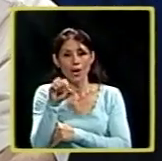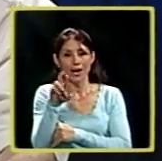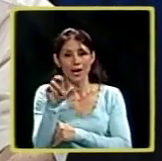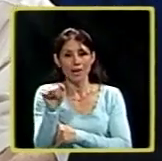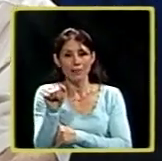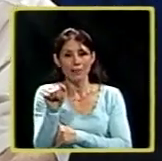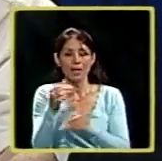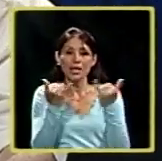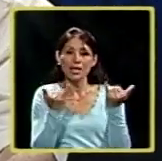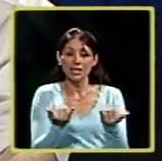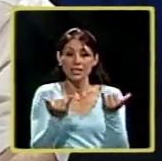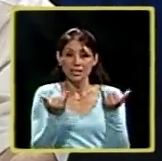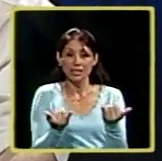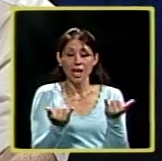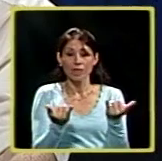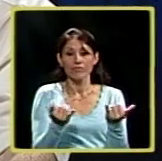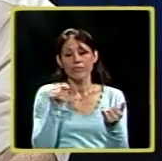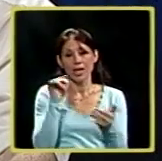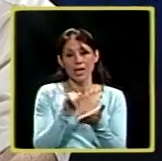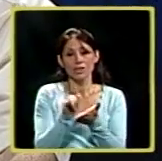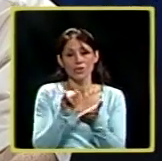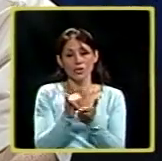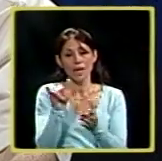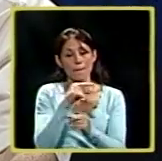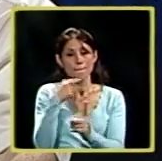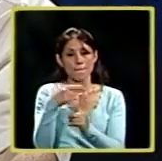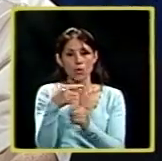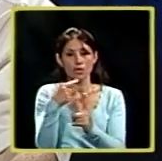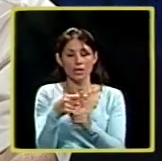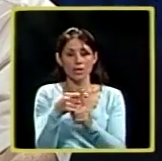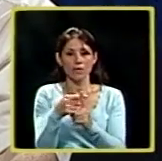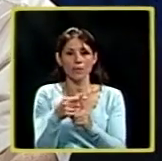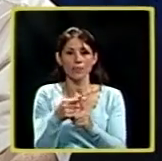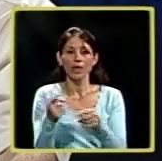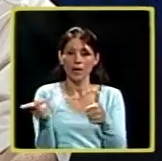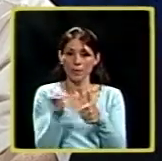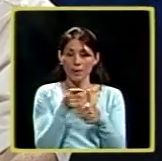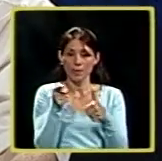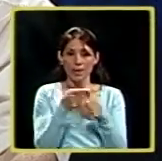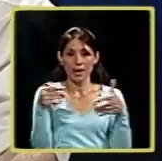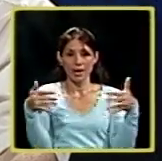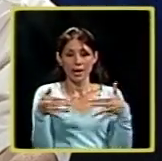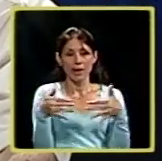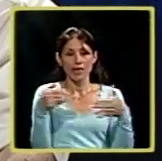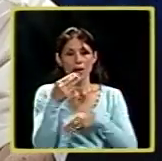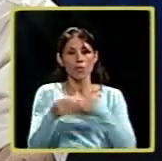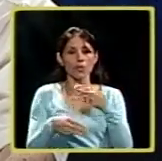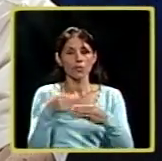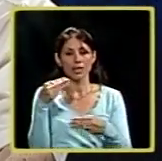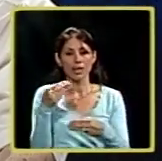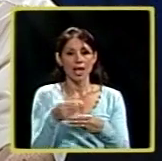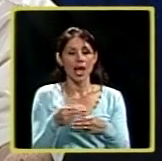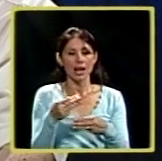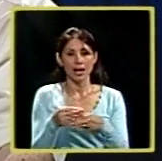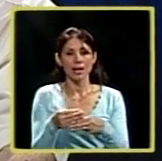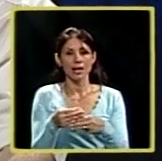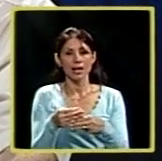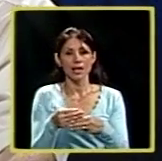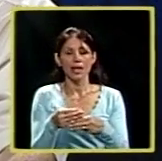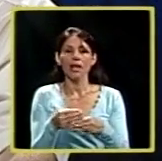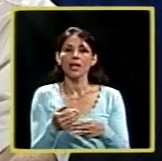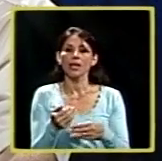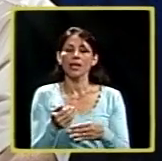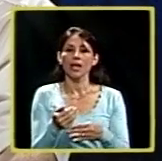tan positivo como usted lo mencionó, la Primera Guerra Mundial, que tuvo